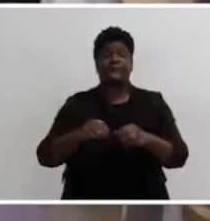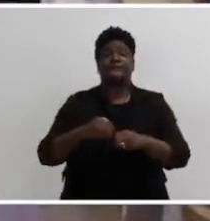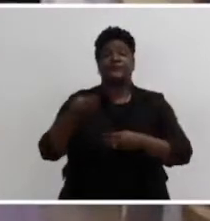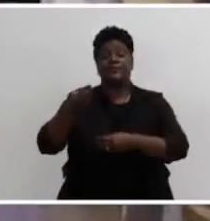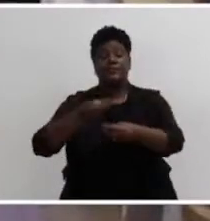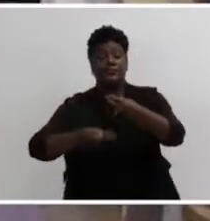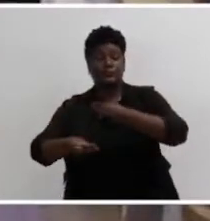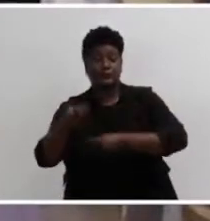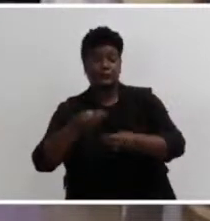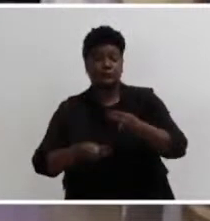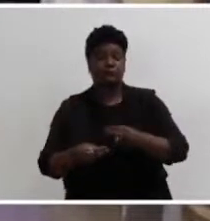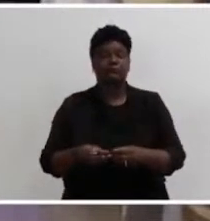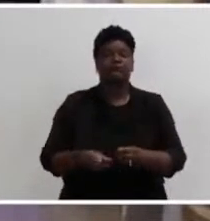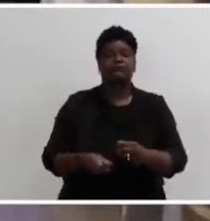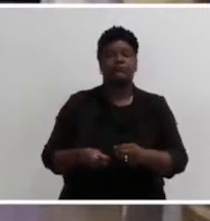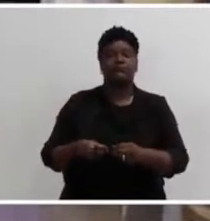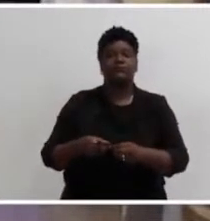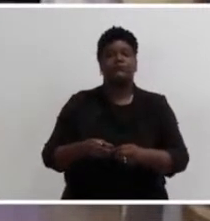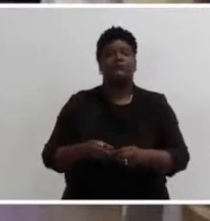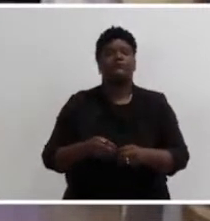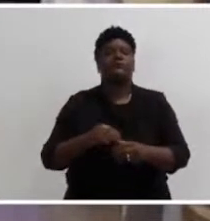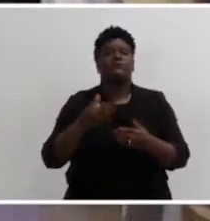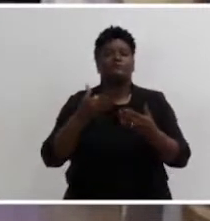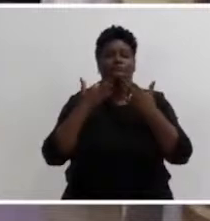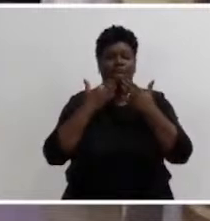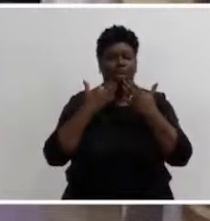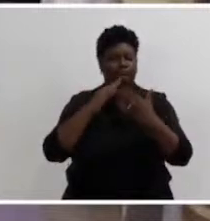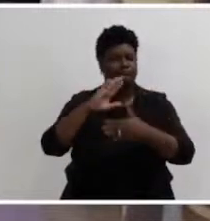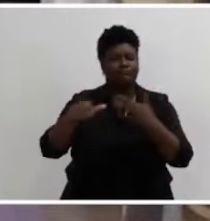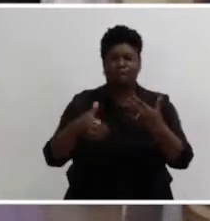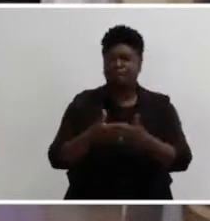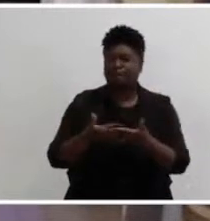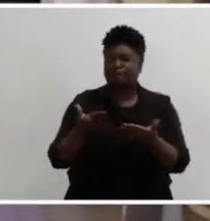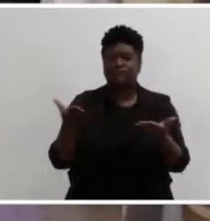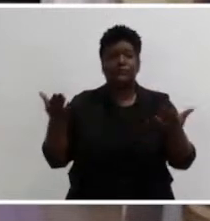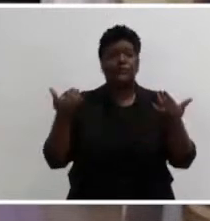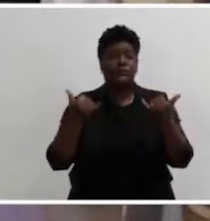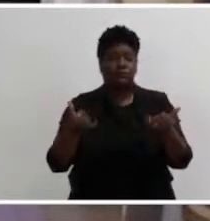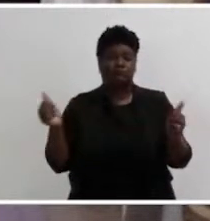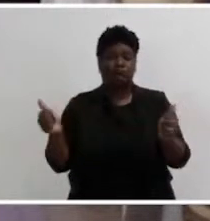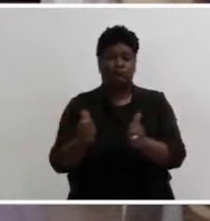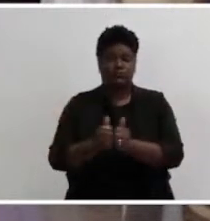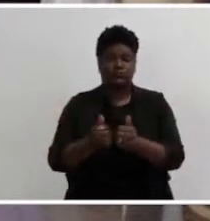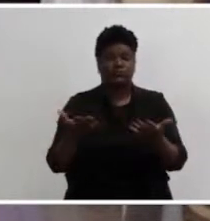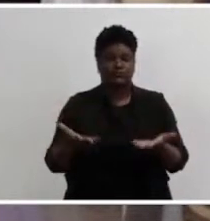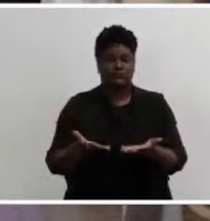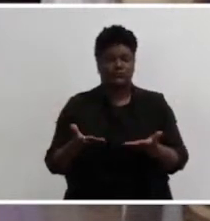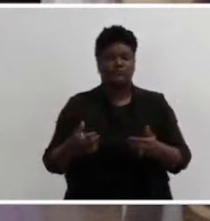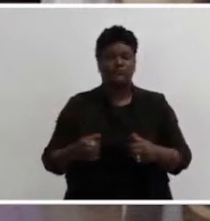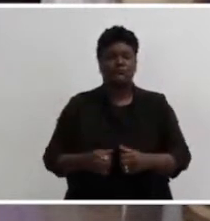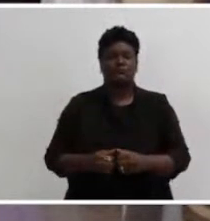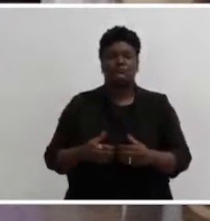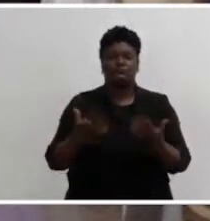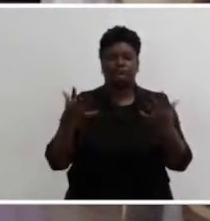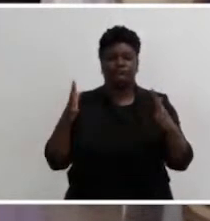las IES que nos acompañan hoy, un aplauso para ustedes por aceptar este llamado,